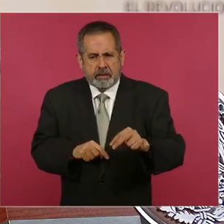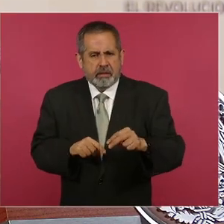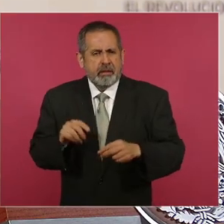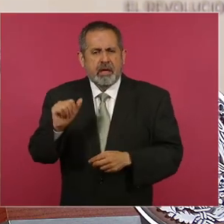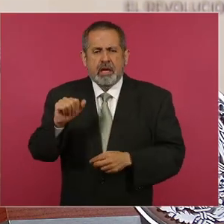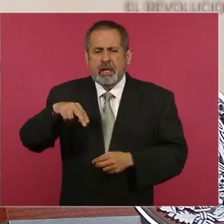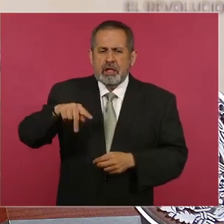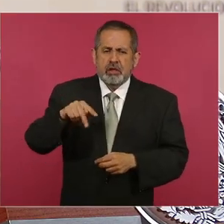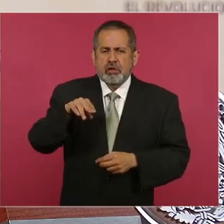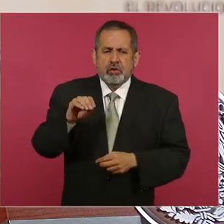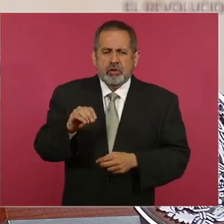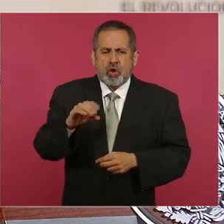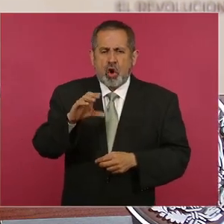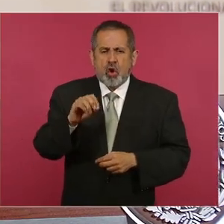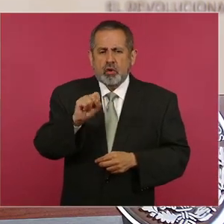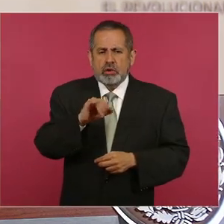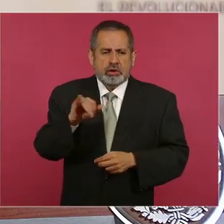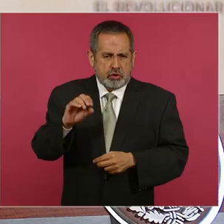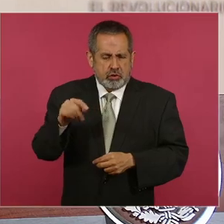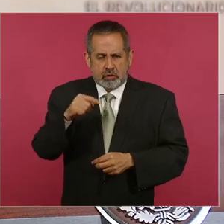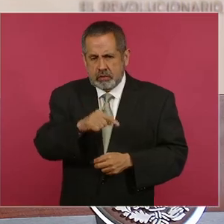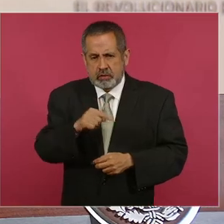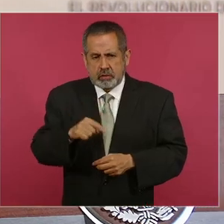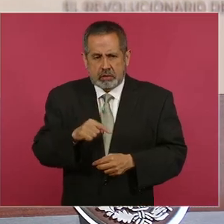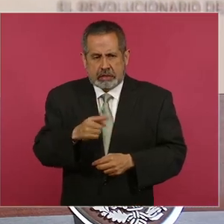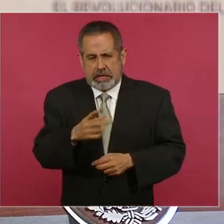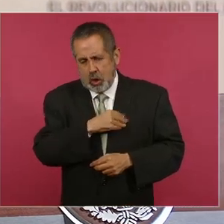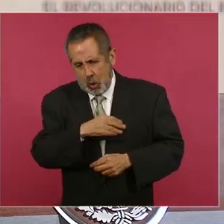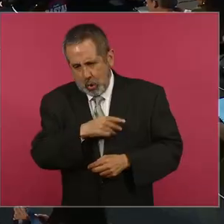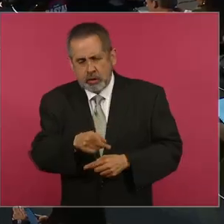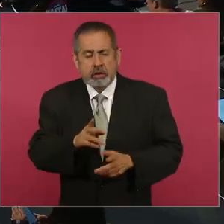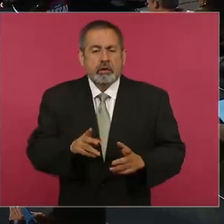Antonio Cosío, hijo,